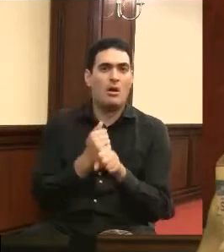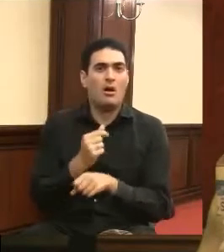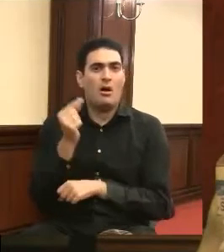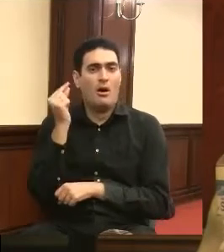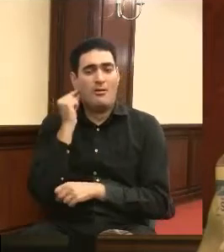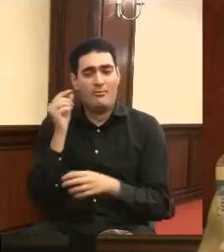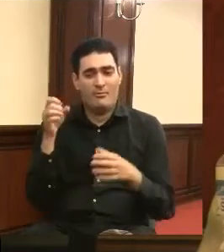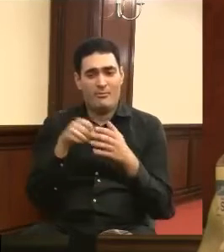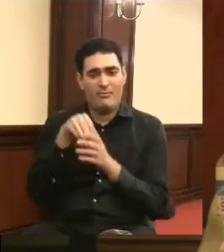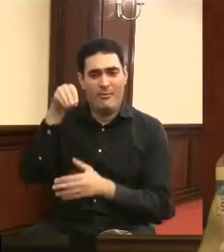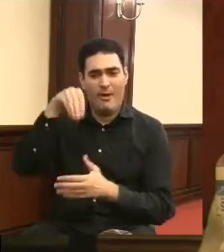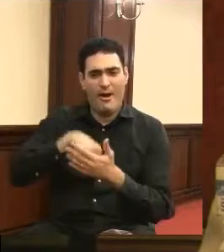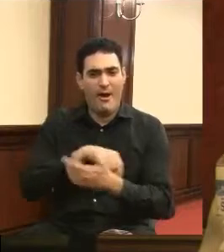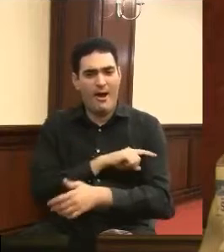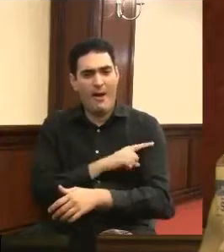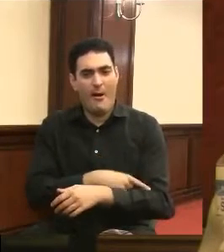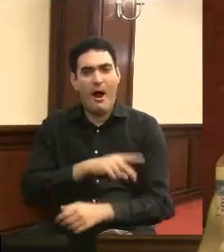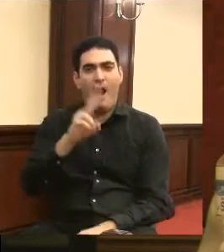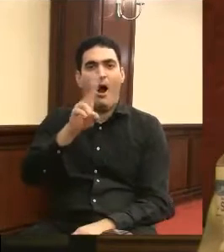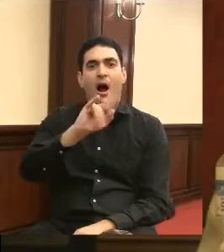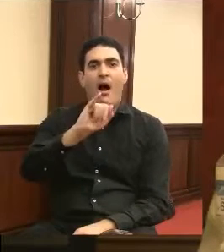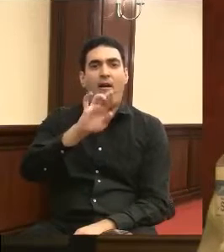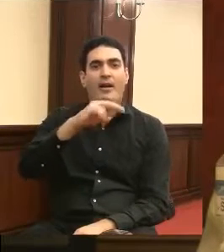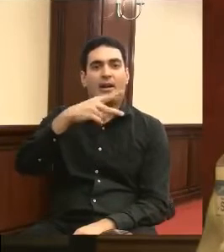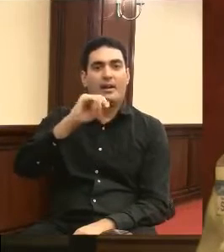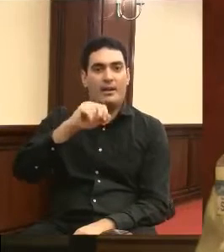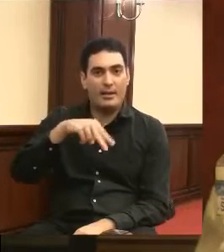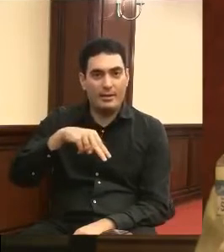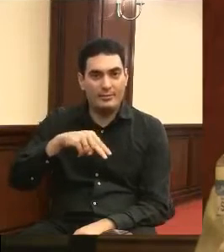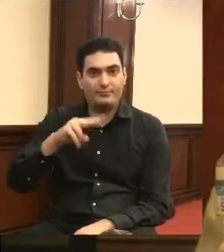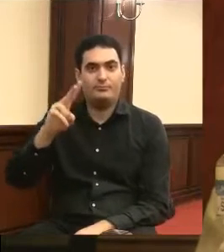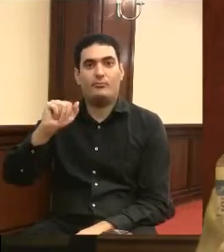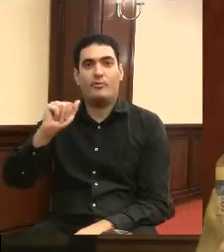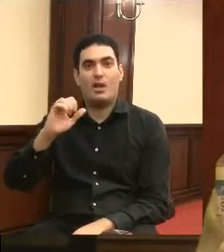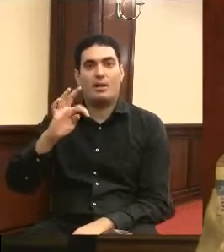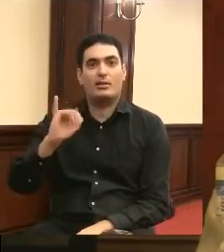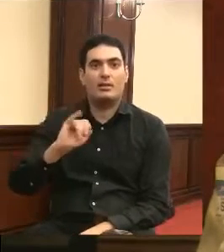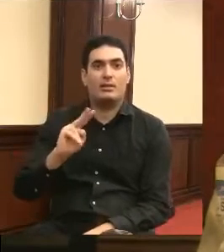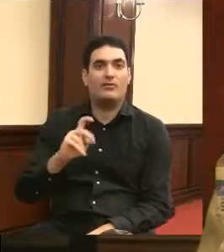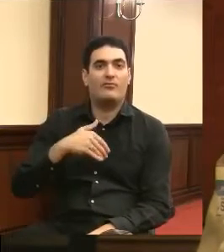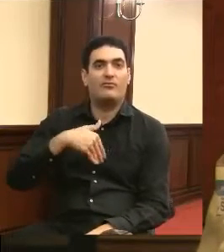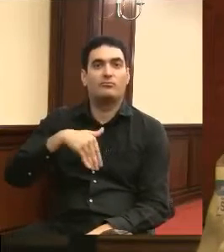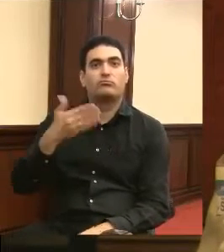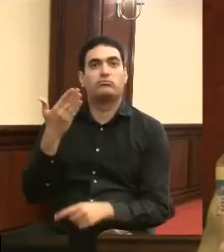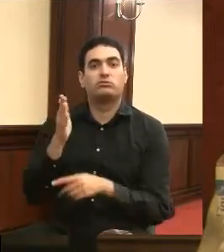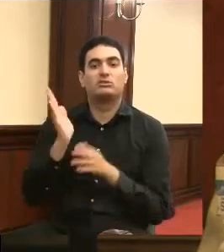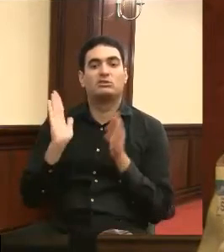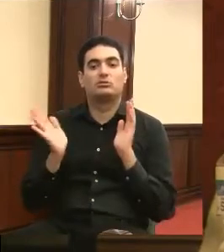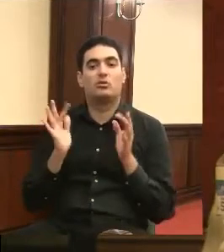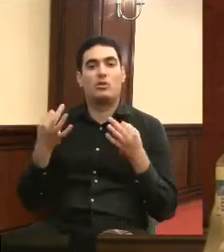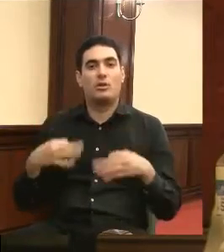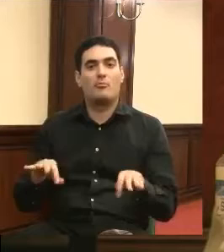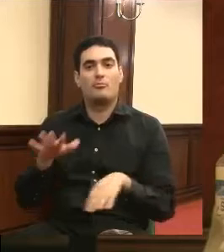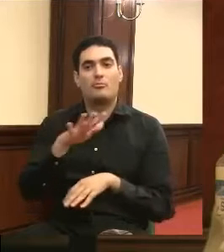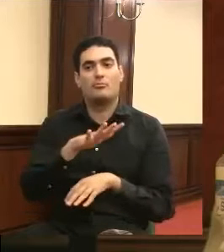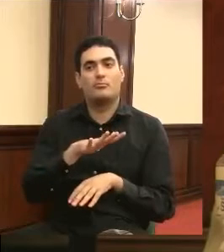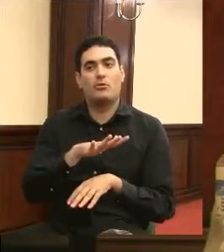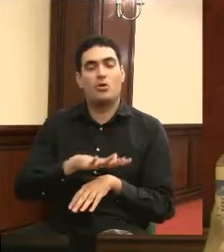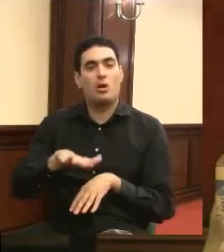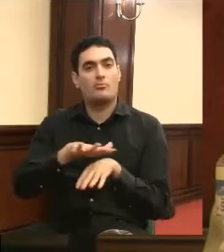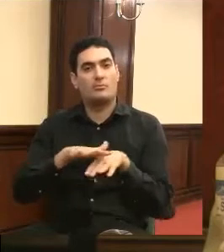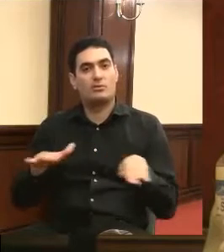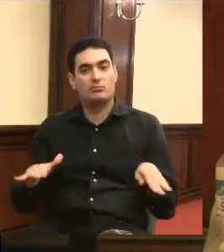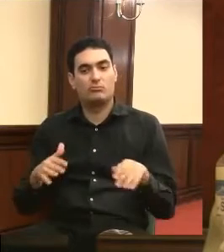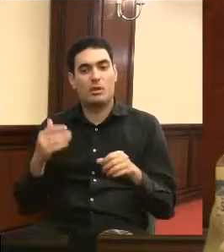Deportivo Virgin Active de la Fuensanta. Cuarto, en virtud de lo expuesto en la sesión ordinaria de la Mesa Local por el